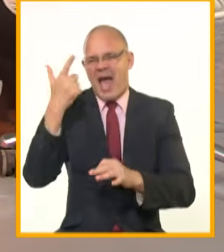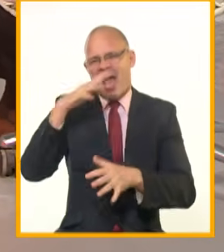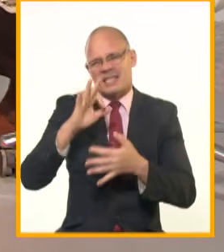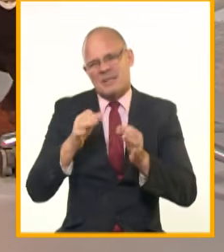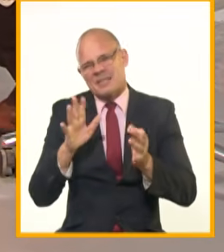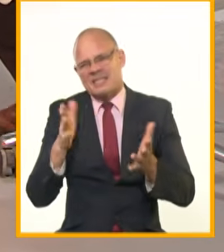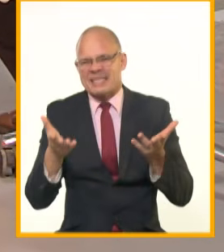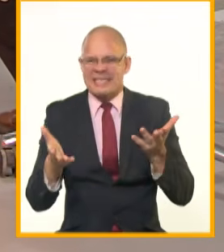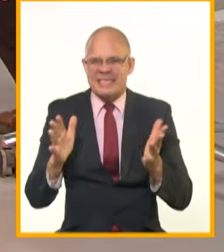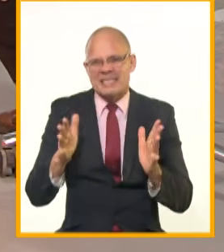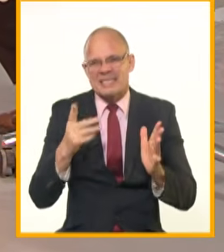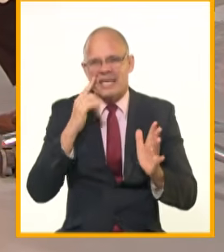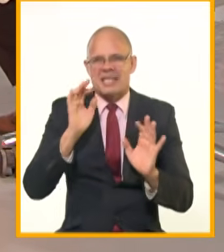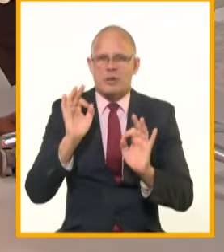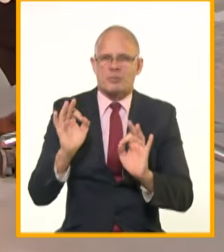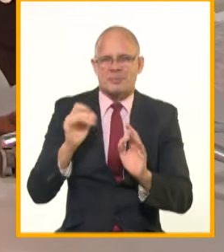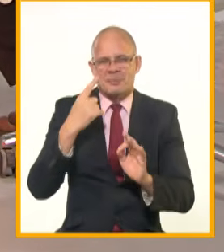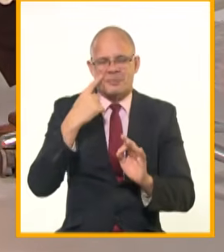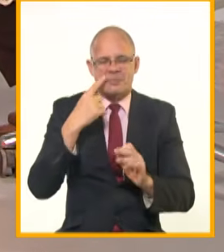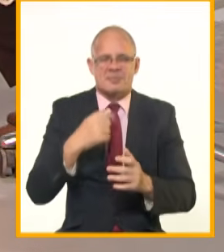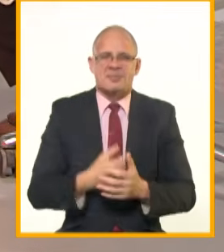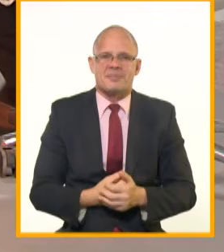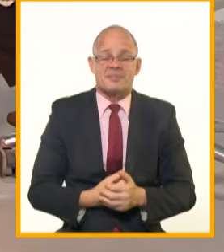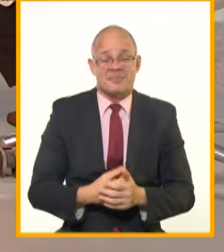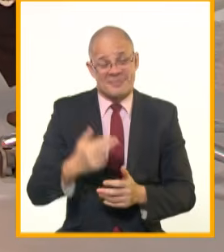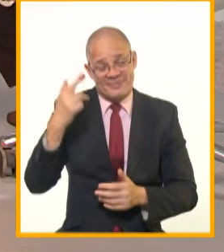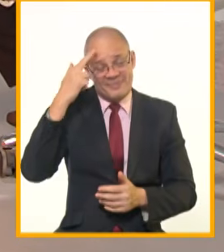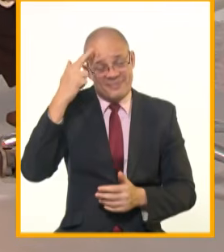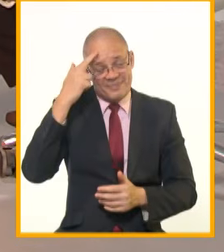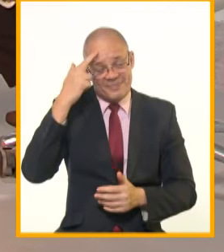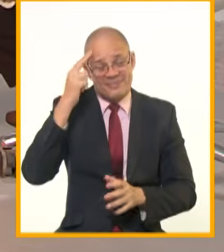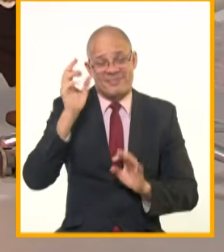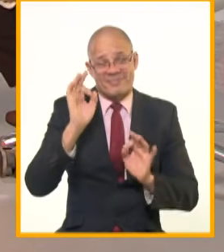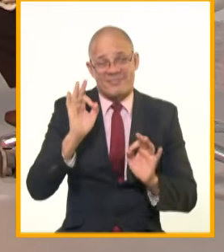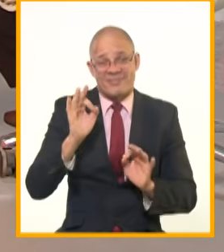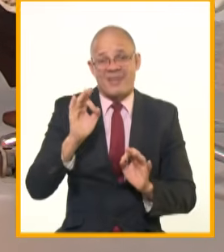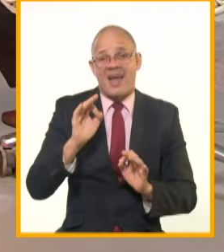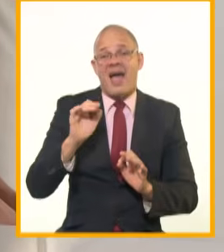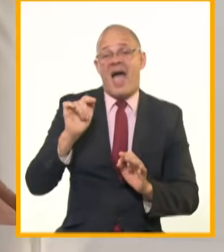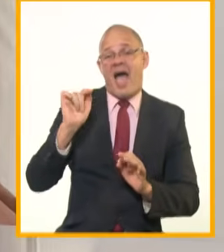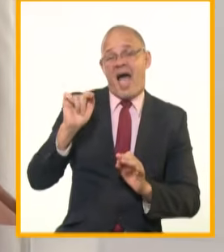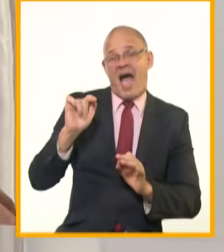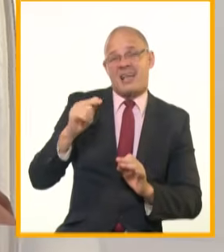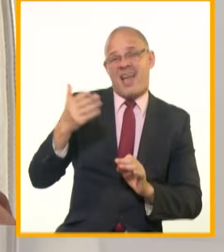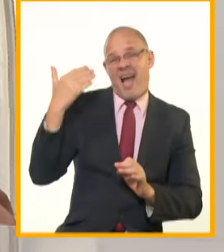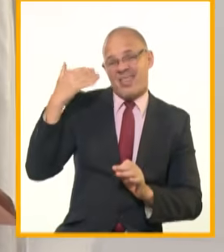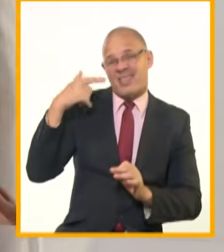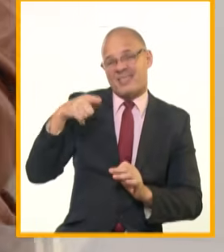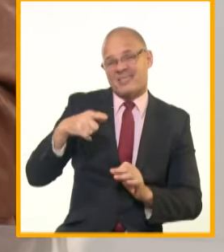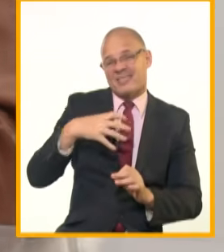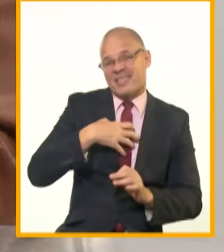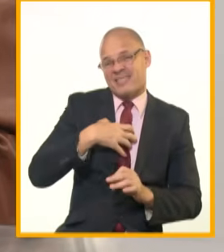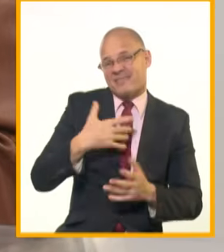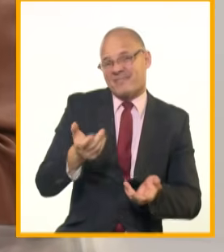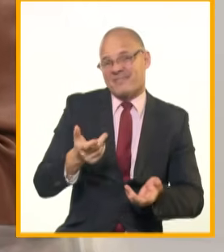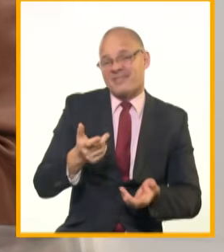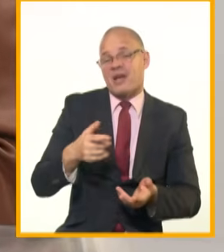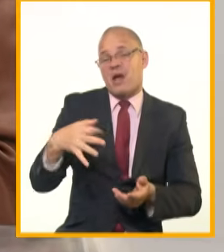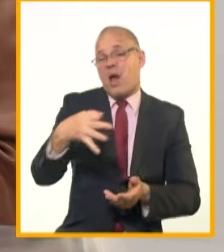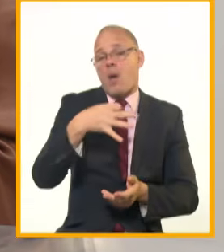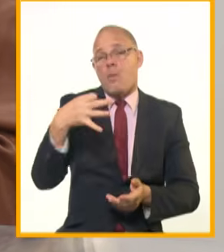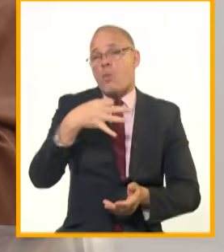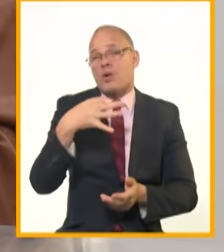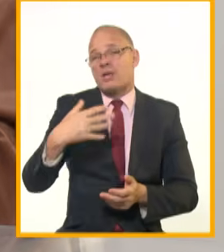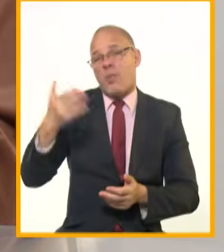él mismo. Creo que sí. A ver, primero recuerda que hay un grupo de municipios que fueron de La Habana, pero habían sido pinareños. 3, ¿no?